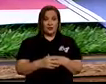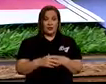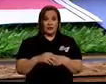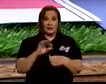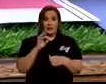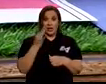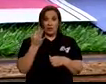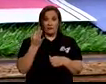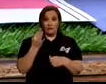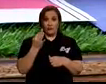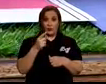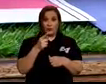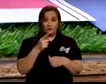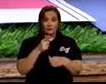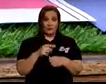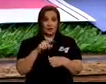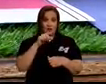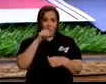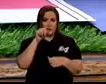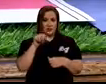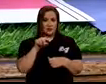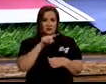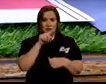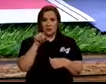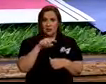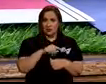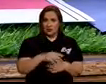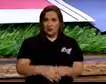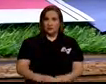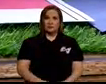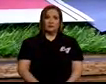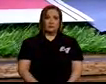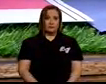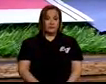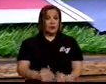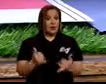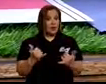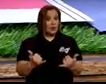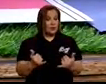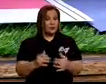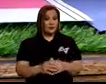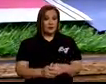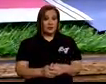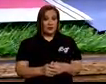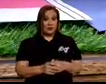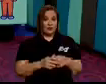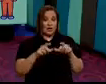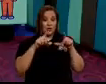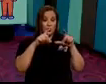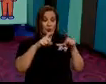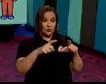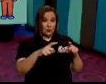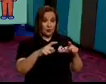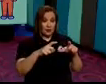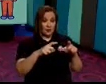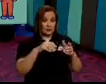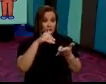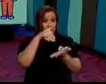¿verdad? La silueta de la estrella. ¿Ok? Ahora esta la podemos colocar en el centro.